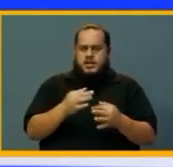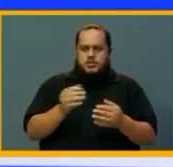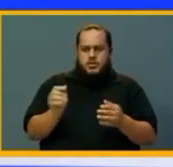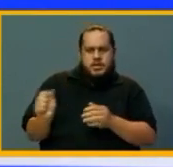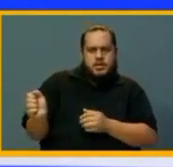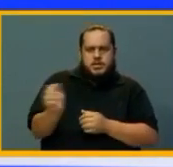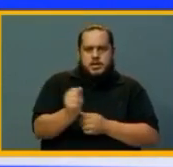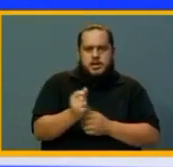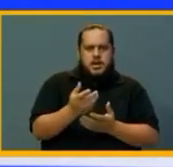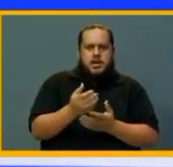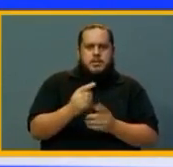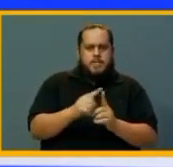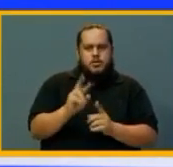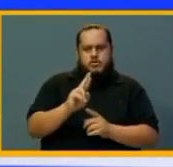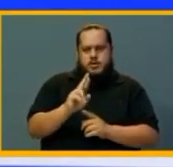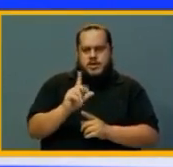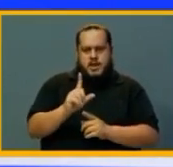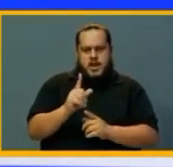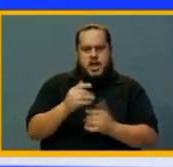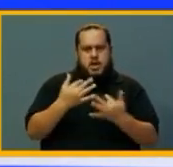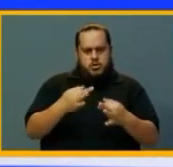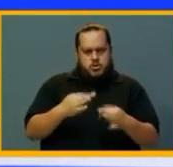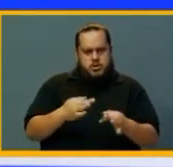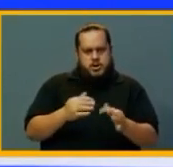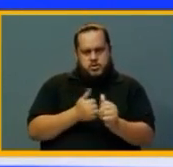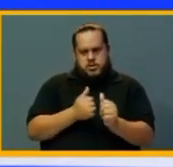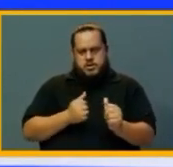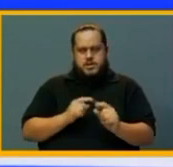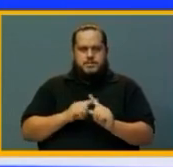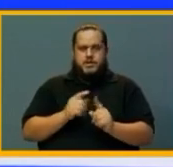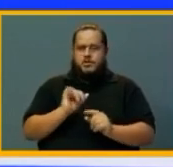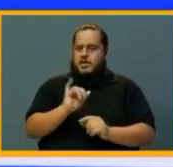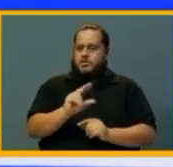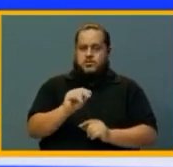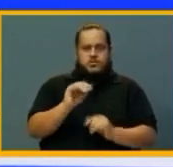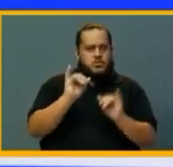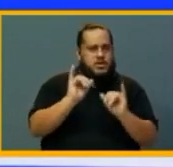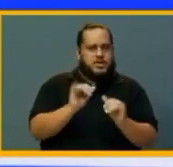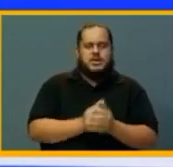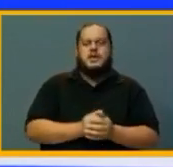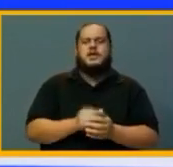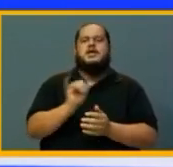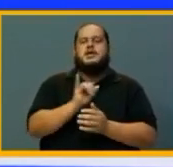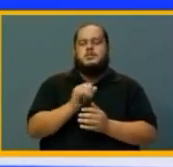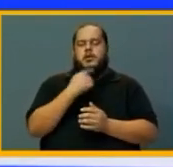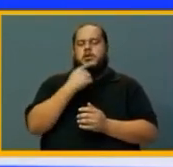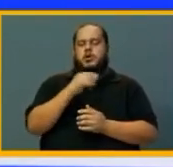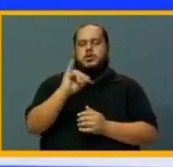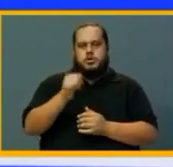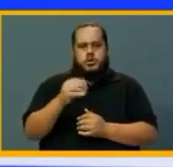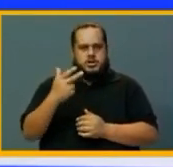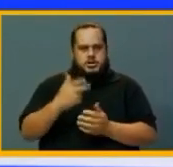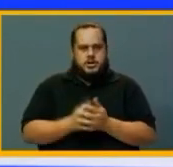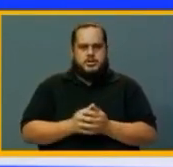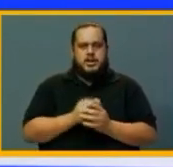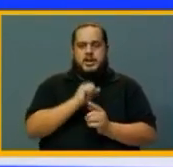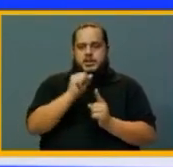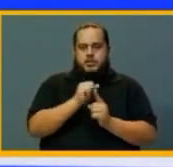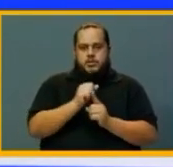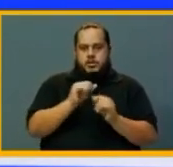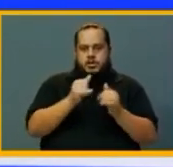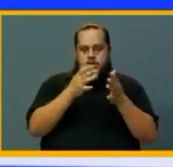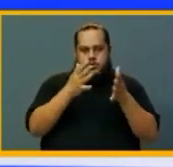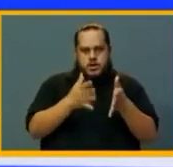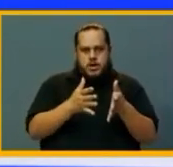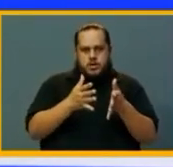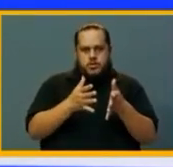intentó retrasar. Entonces... eso no es así. Bien lo dijo Johnny Chávez, el caso del jugador manudo que puso en punta